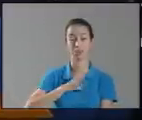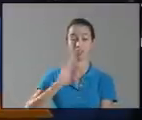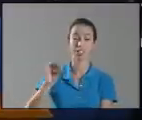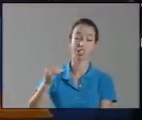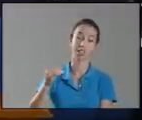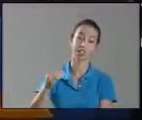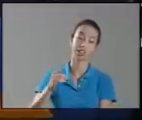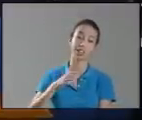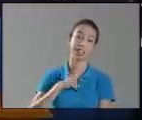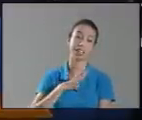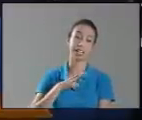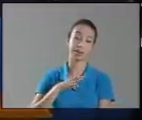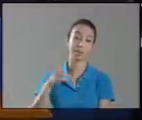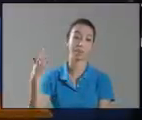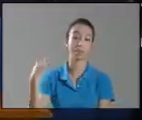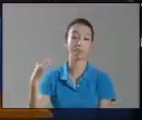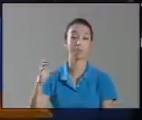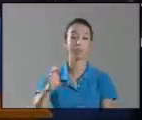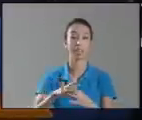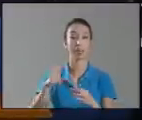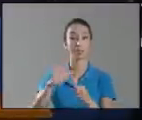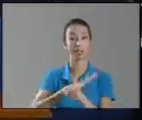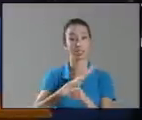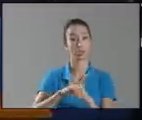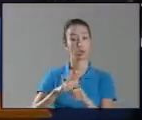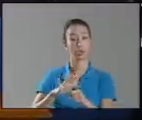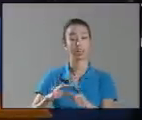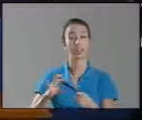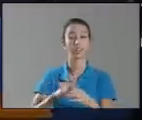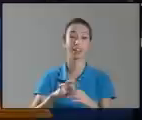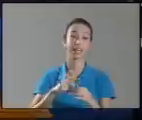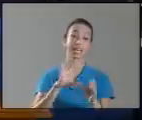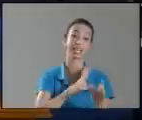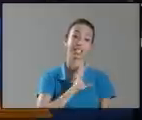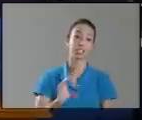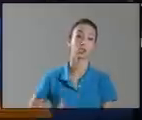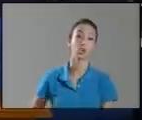Aquí dice que tenemos que tener la medida de la estatura de la plenitud de Cristo.